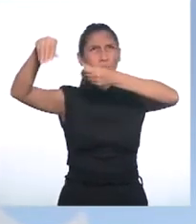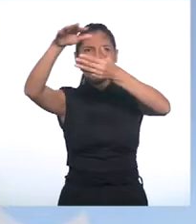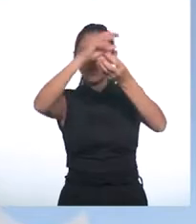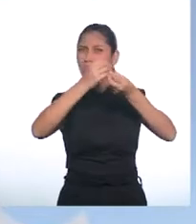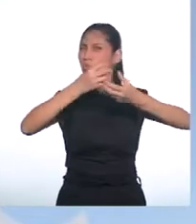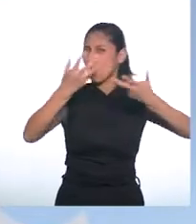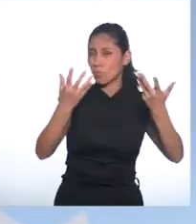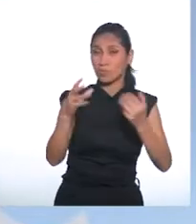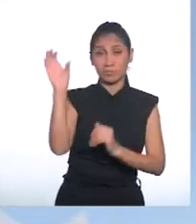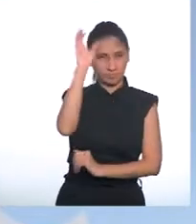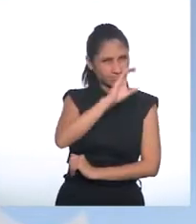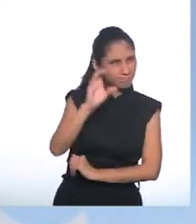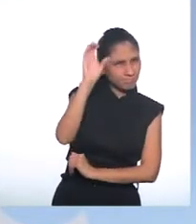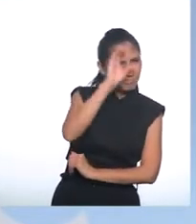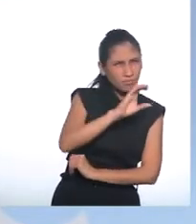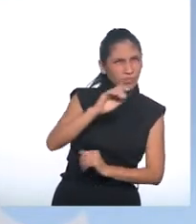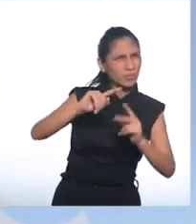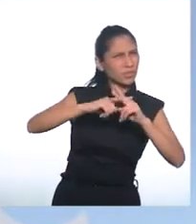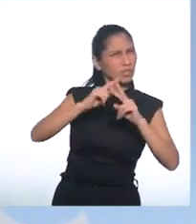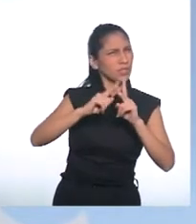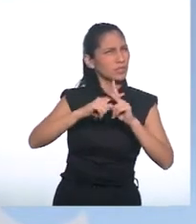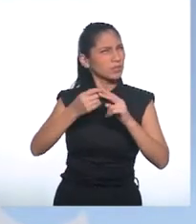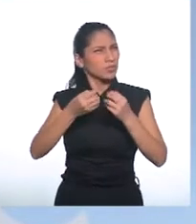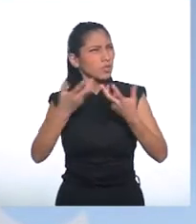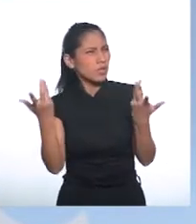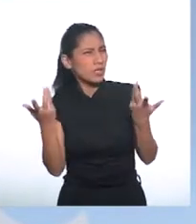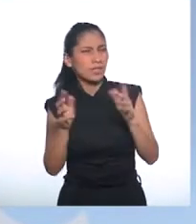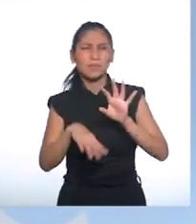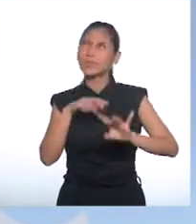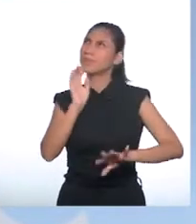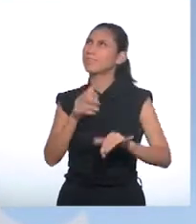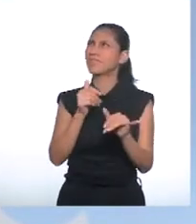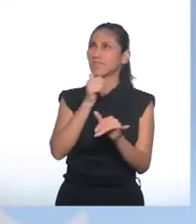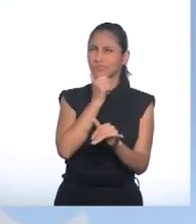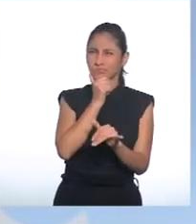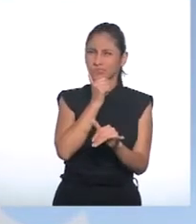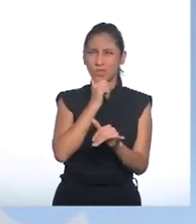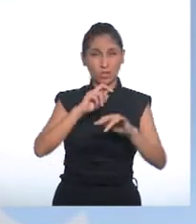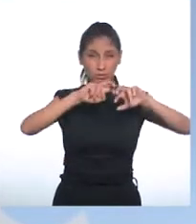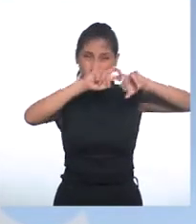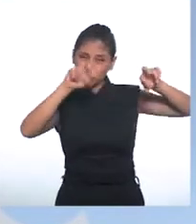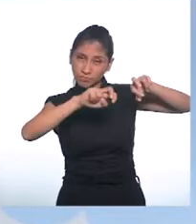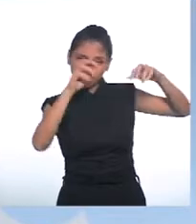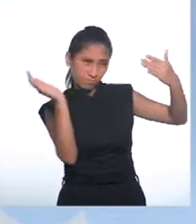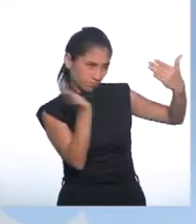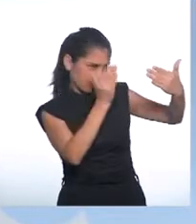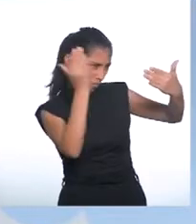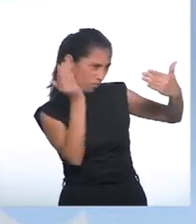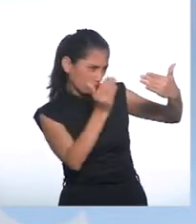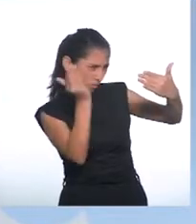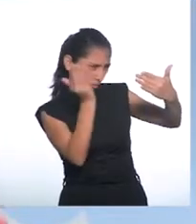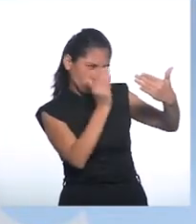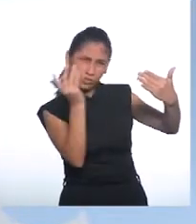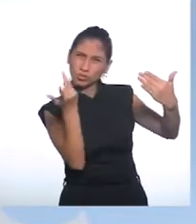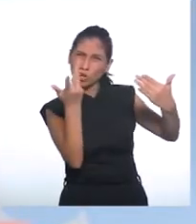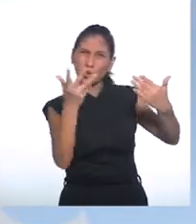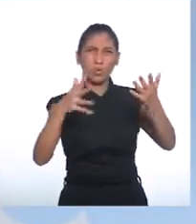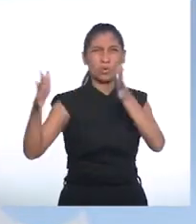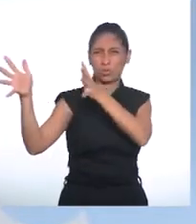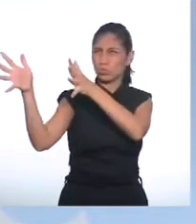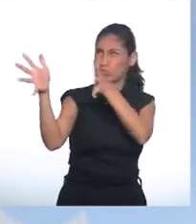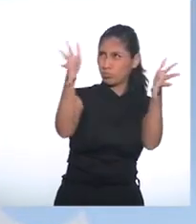de búsqueda. ¿Por dónde comenzamos? A ver, hemos investigado acerca de la contaminación del